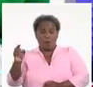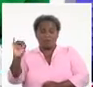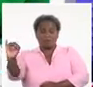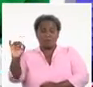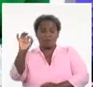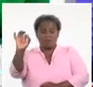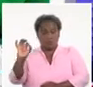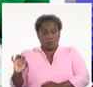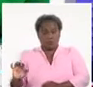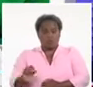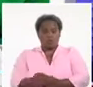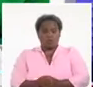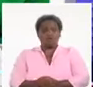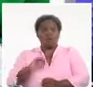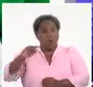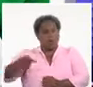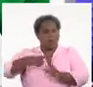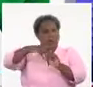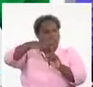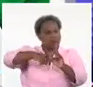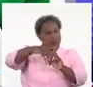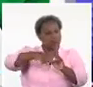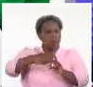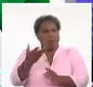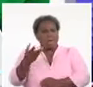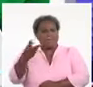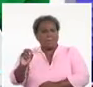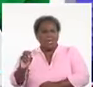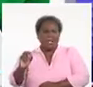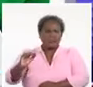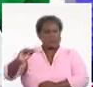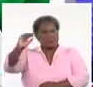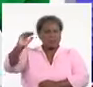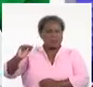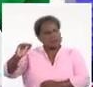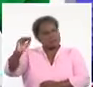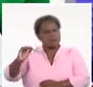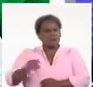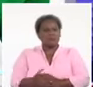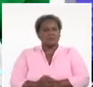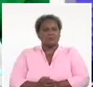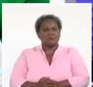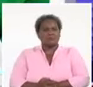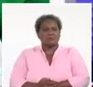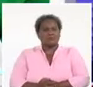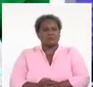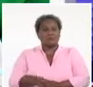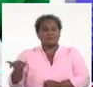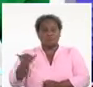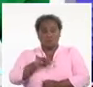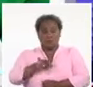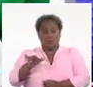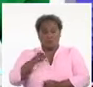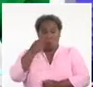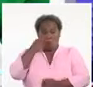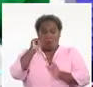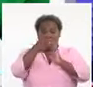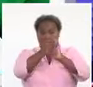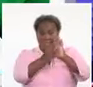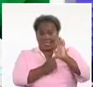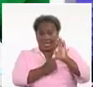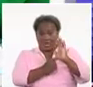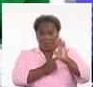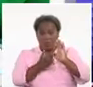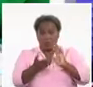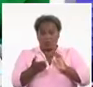23,6% de los 20%, 20 y algo, que también es un indicador que ha ido cambiando